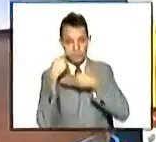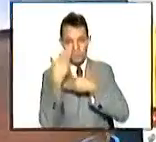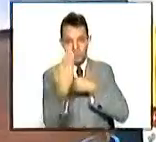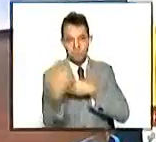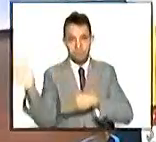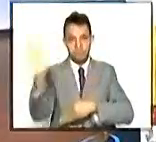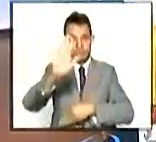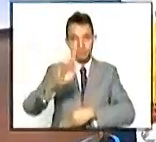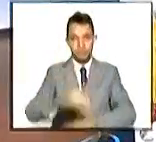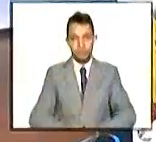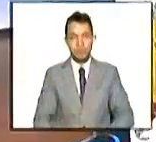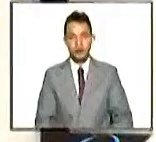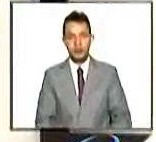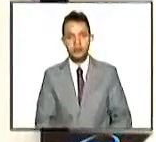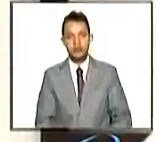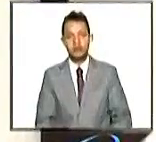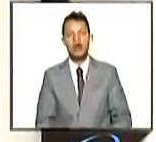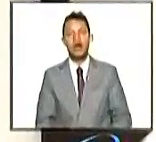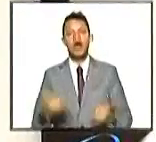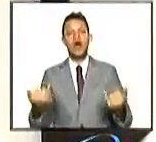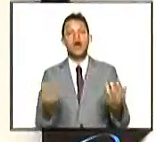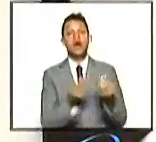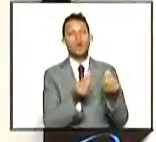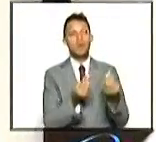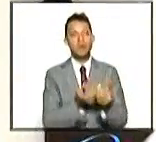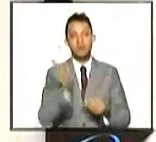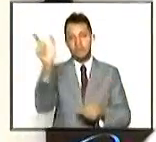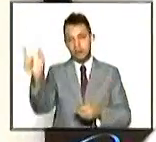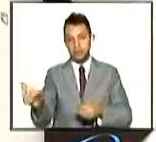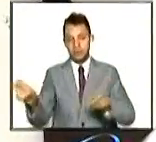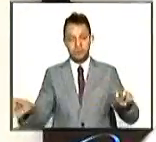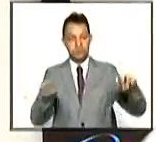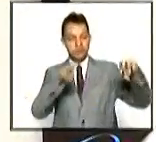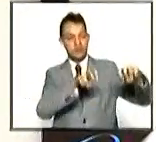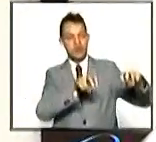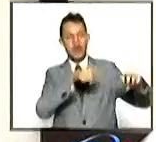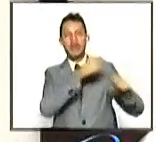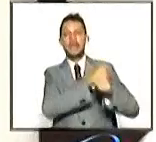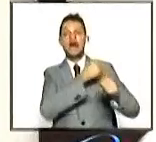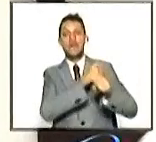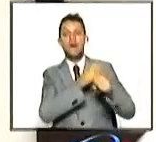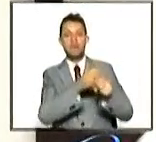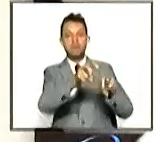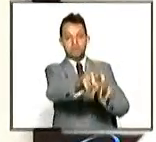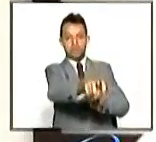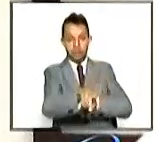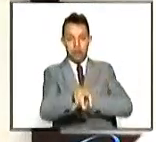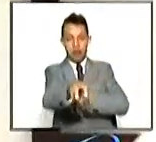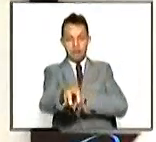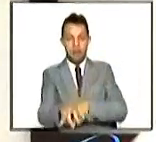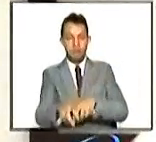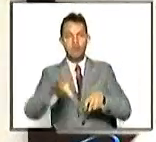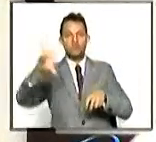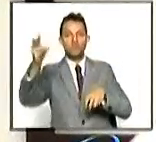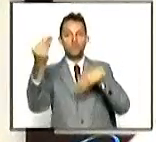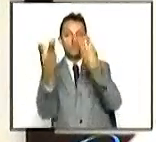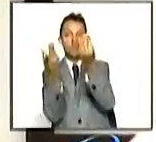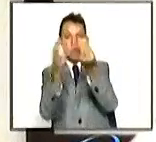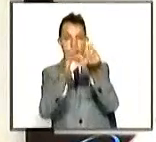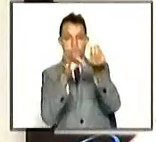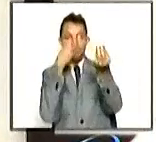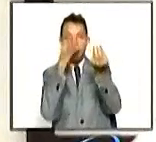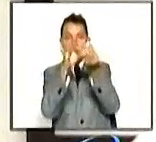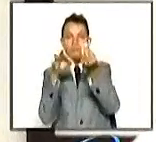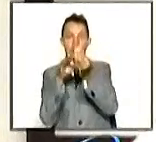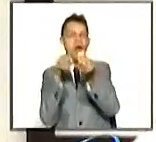con la nota. Nos encontramos con un paciente que se dedica a la agricultura de la uva y viene por